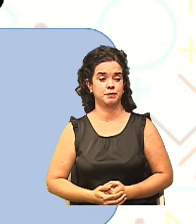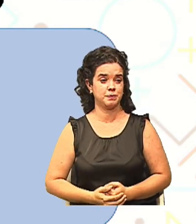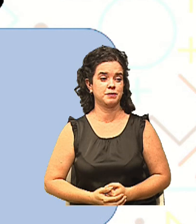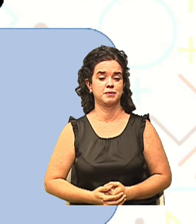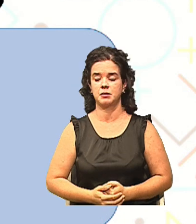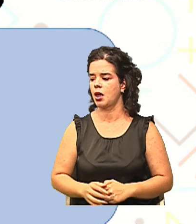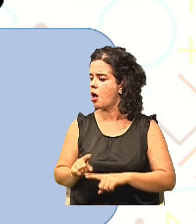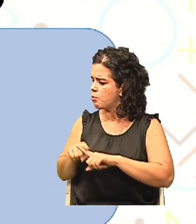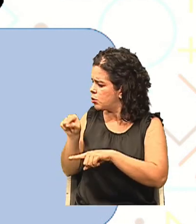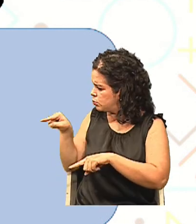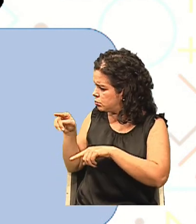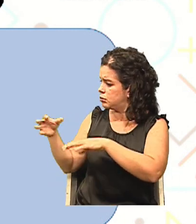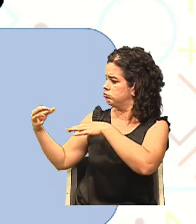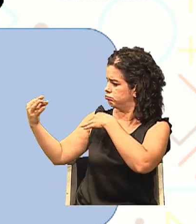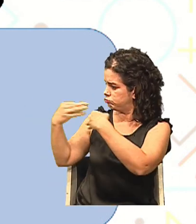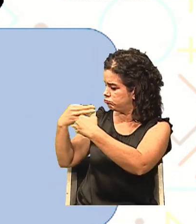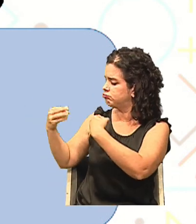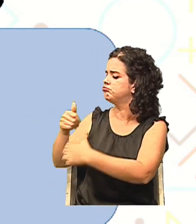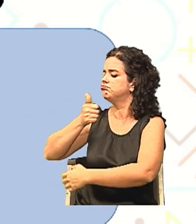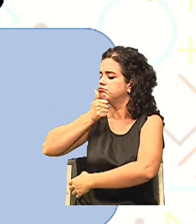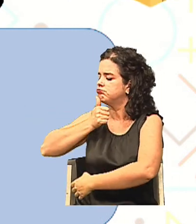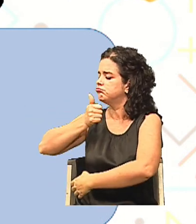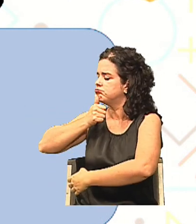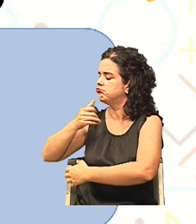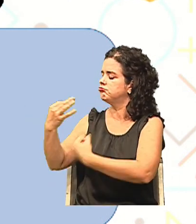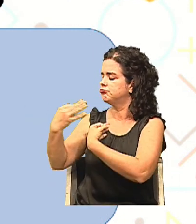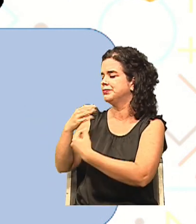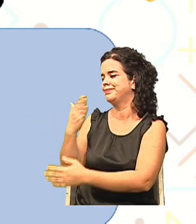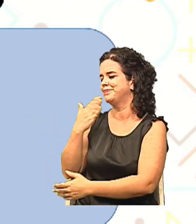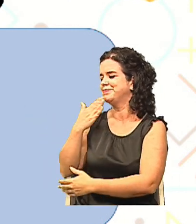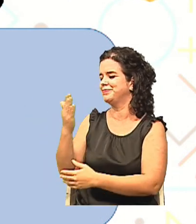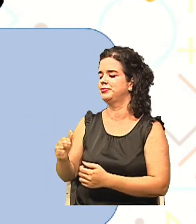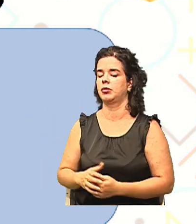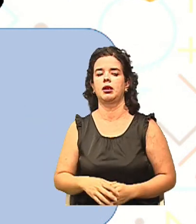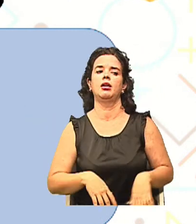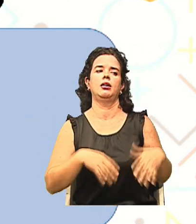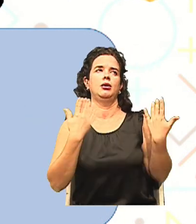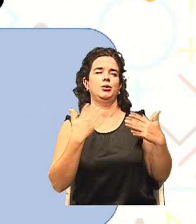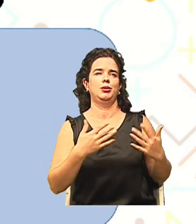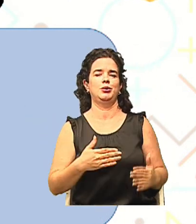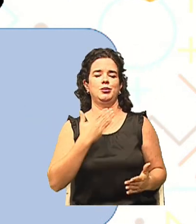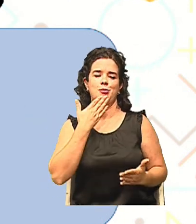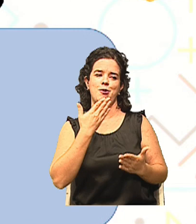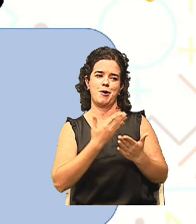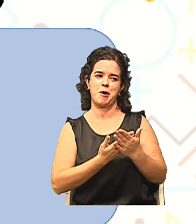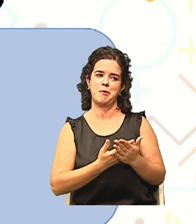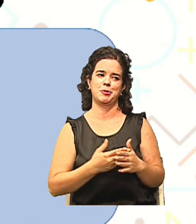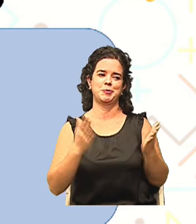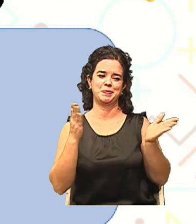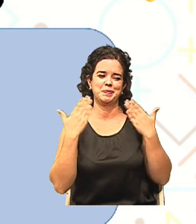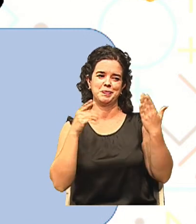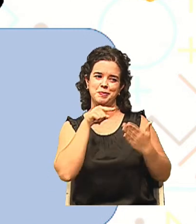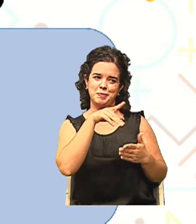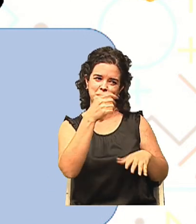Pero por dicho usted me explicó todo con calma. Qué dicha, me alegro mucho que hayas